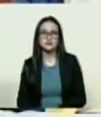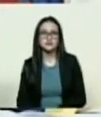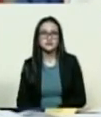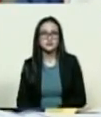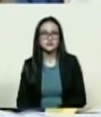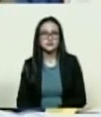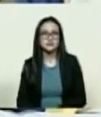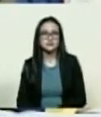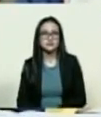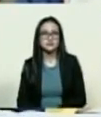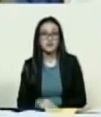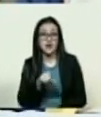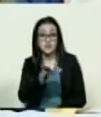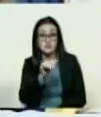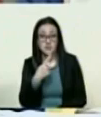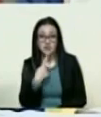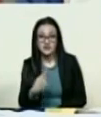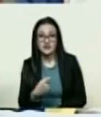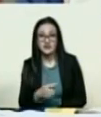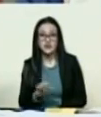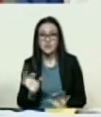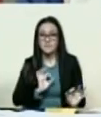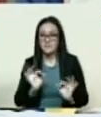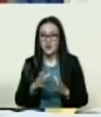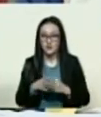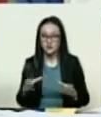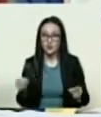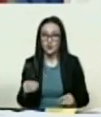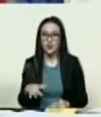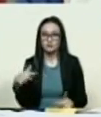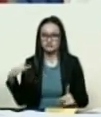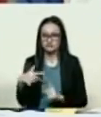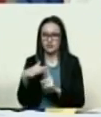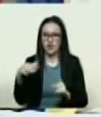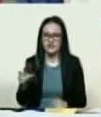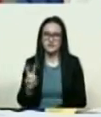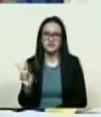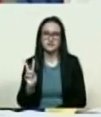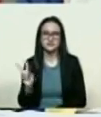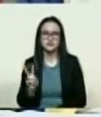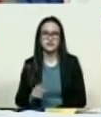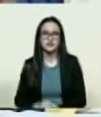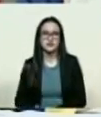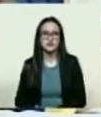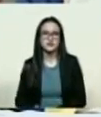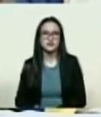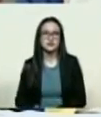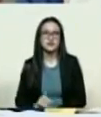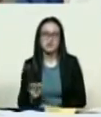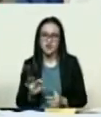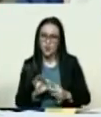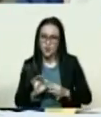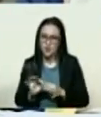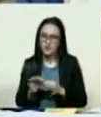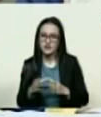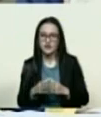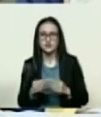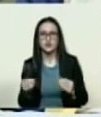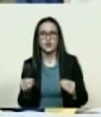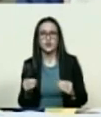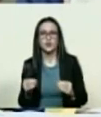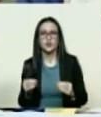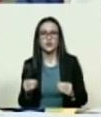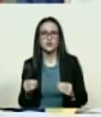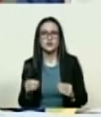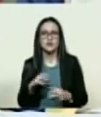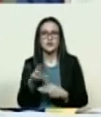Nos dijeron ellos, es como preparan ellos el escenario para atacar a nuestro país. Ante eso, unidad de todas nuestras fuerzas, la unidad de las